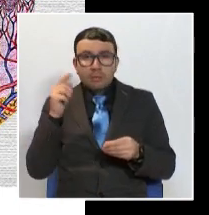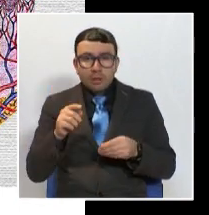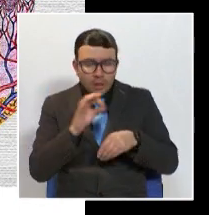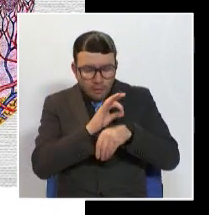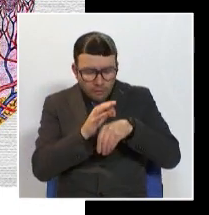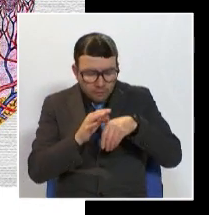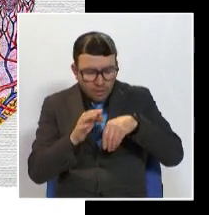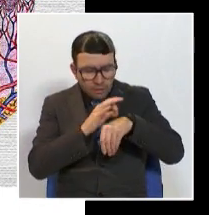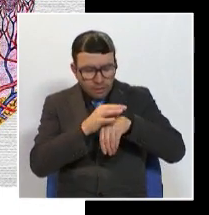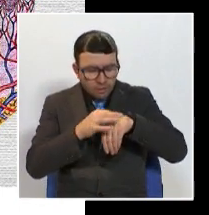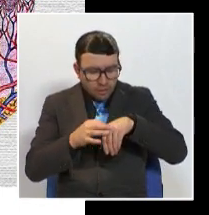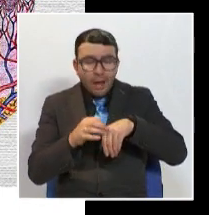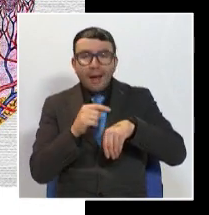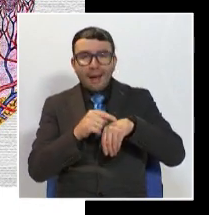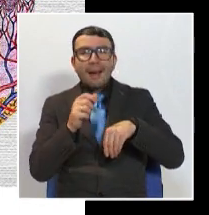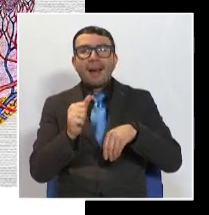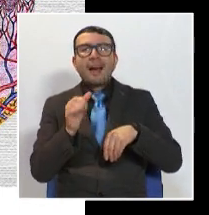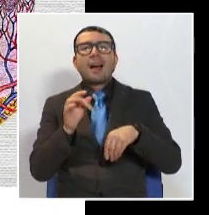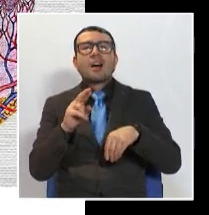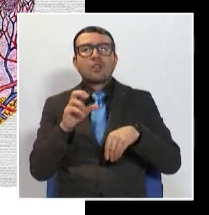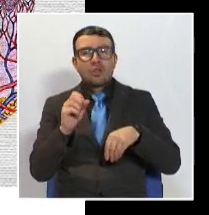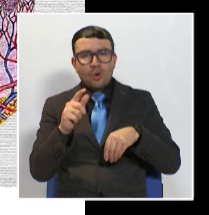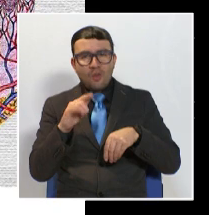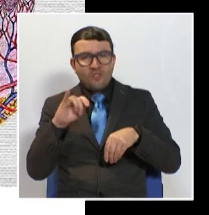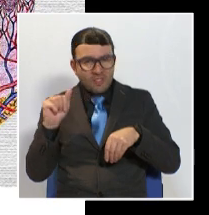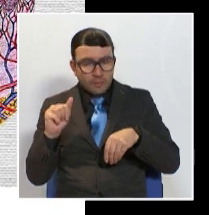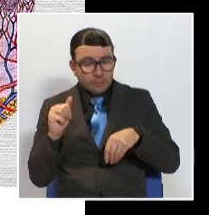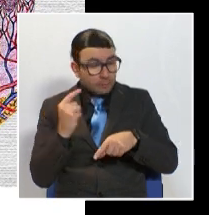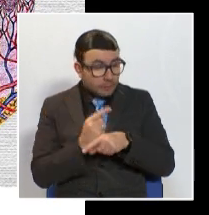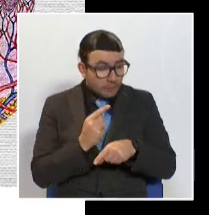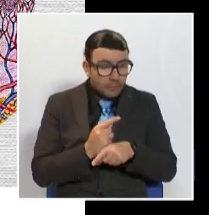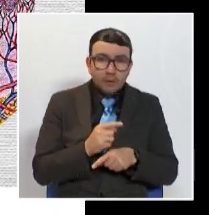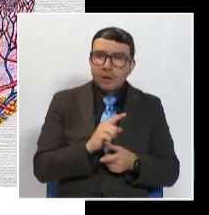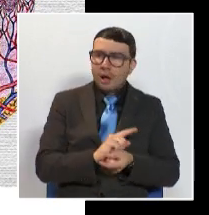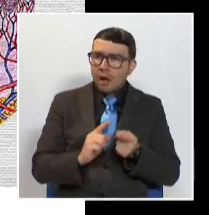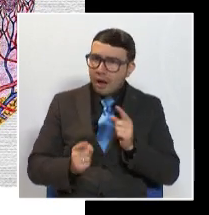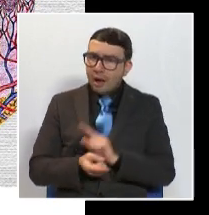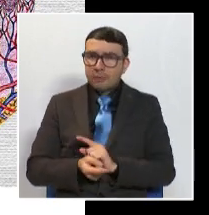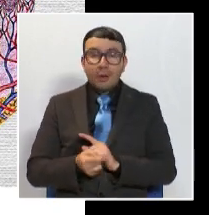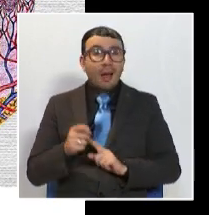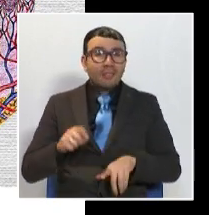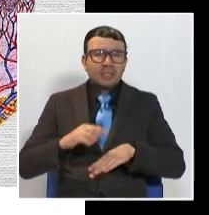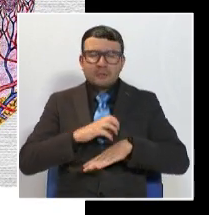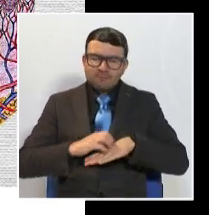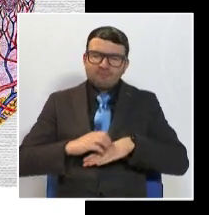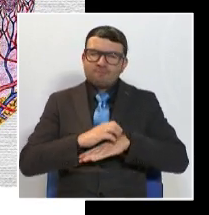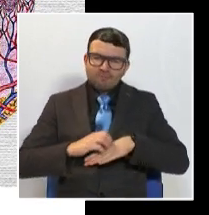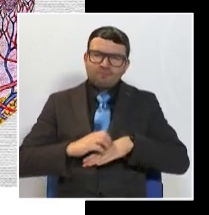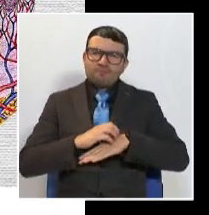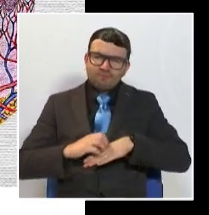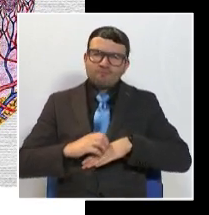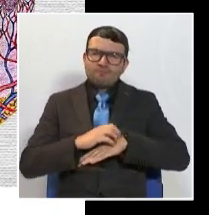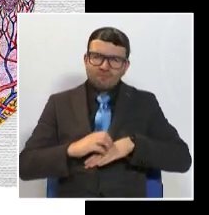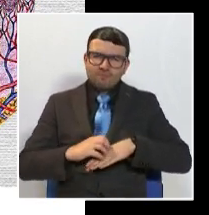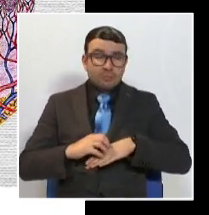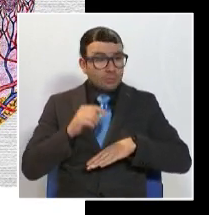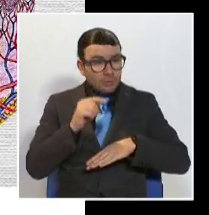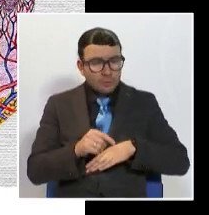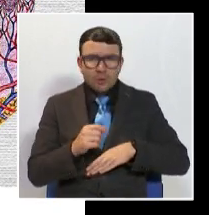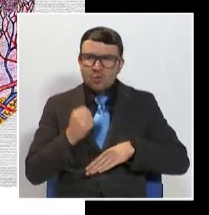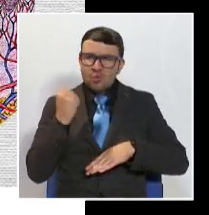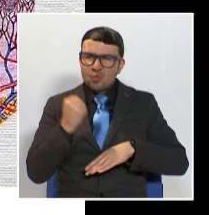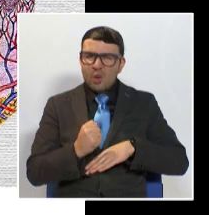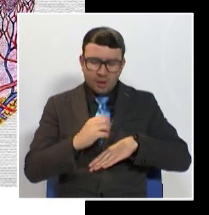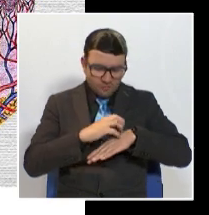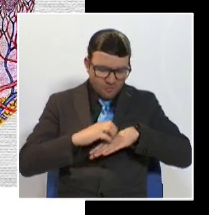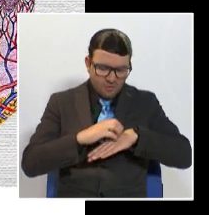superficiales, eso corresponde a una atrofia, y la lequinificación es un cambio contrario. Por el rascado crónico generalmente la piel se torna gruesa, tratando